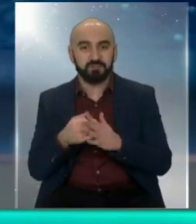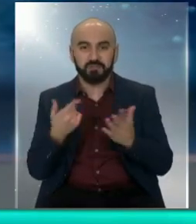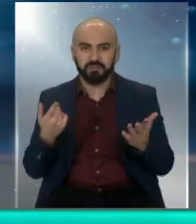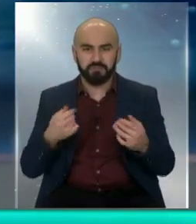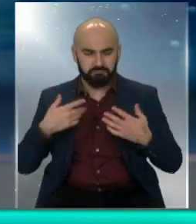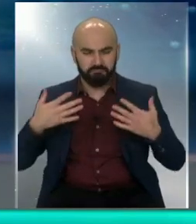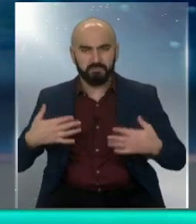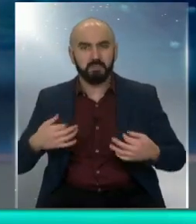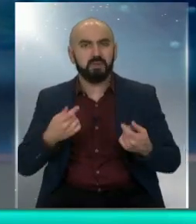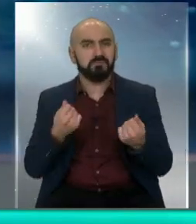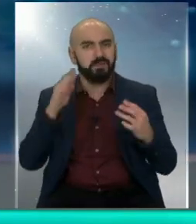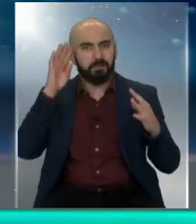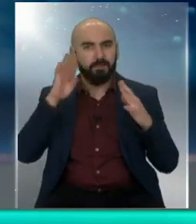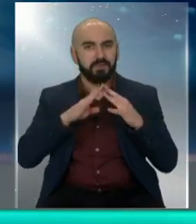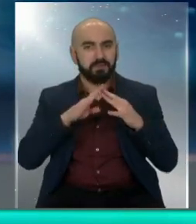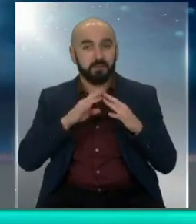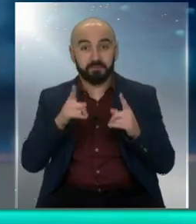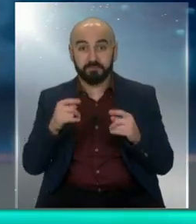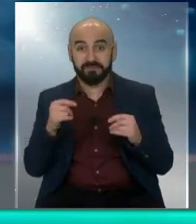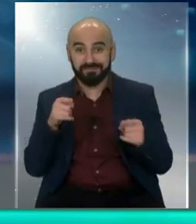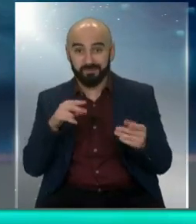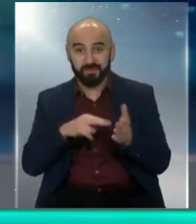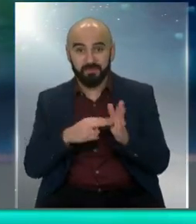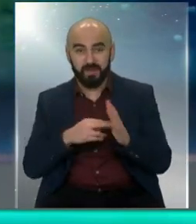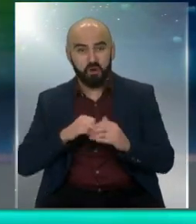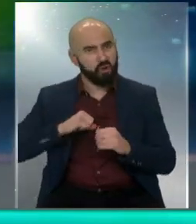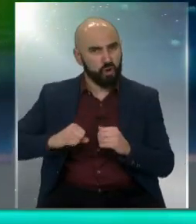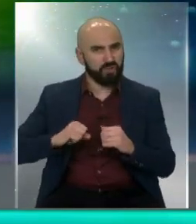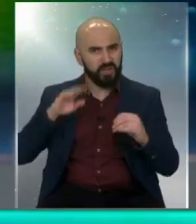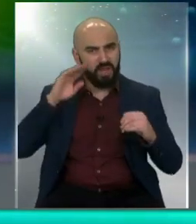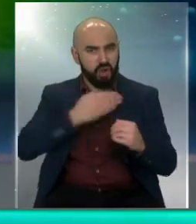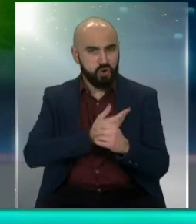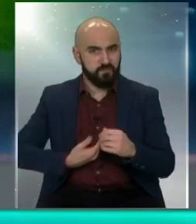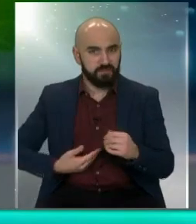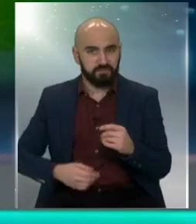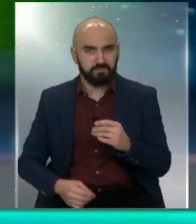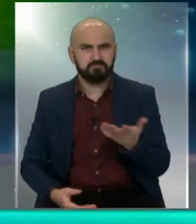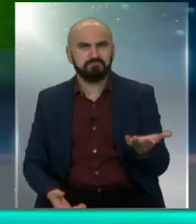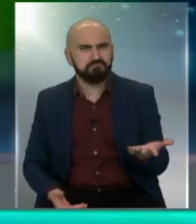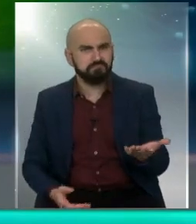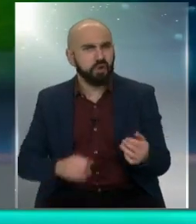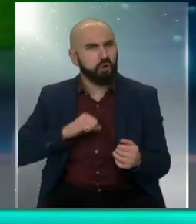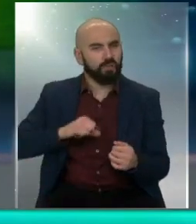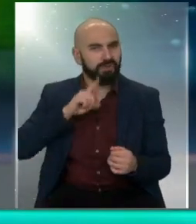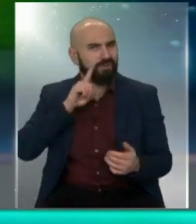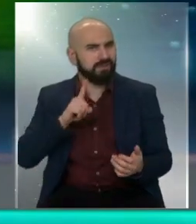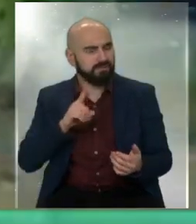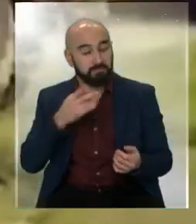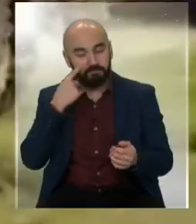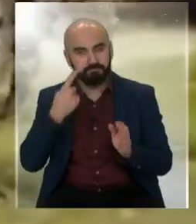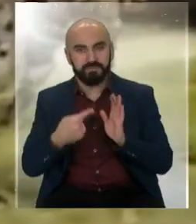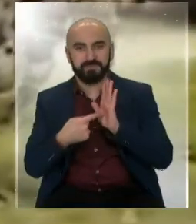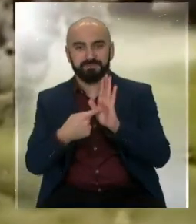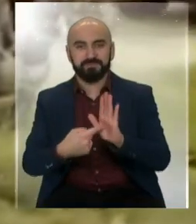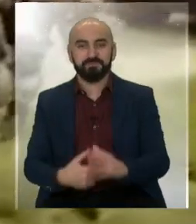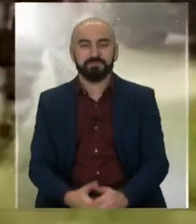guerra no es en contra del gobierno. ¿Contra quién entonces? Natacha Kennard tiene este informe.